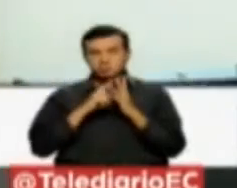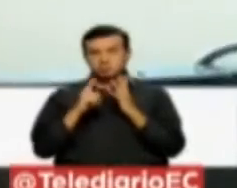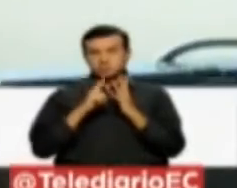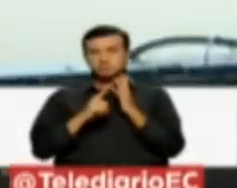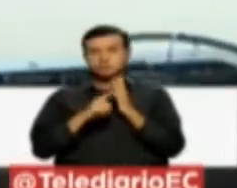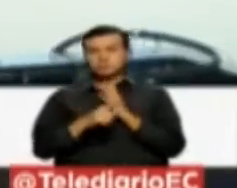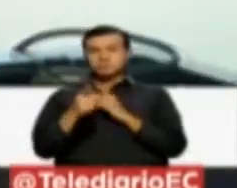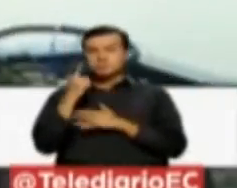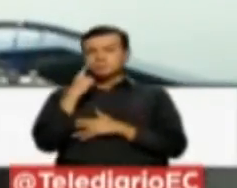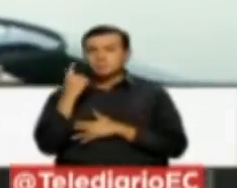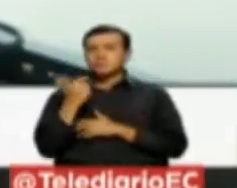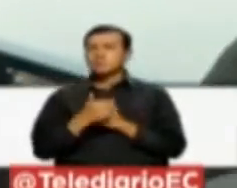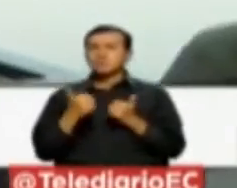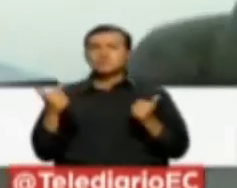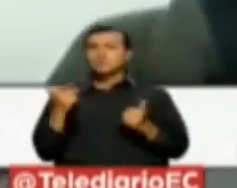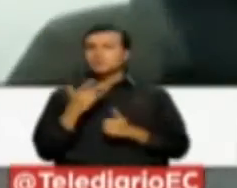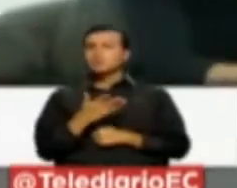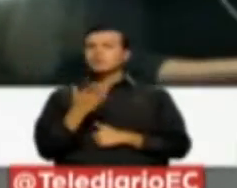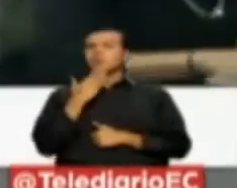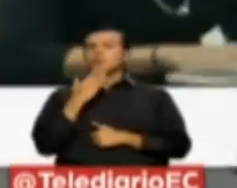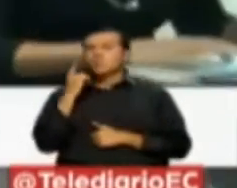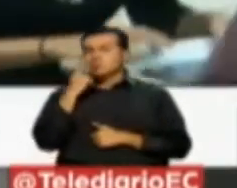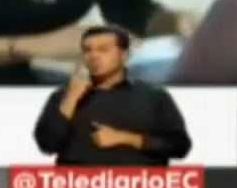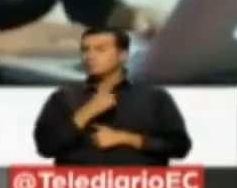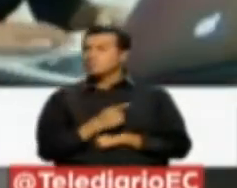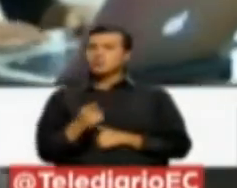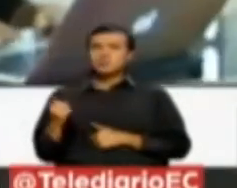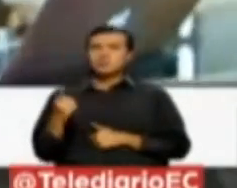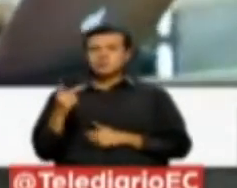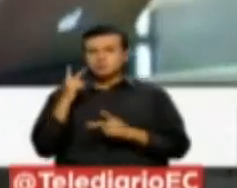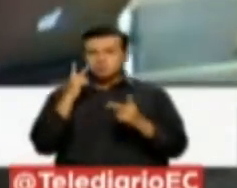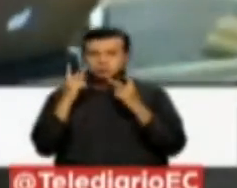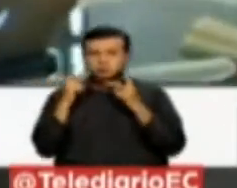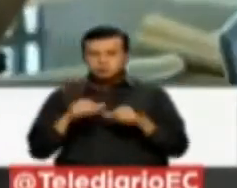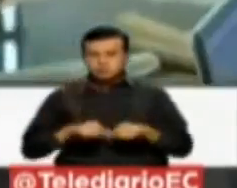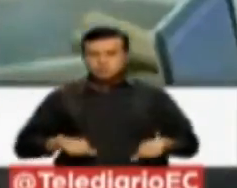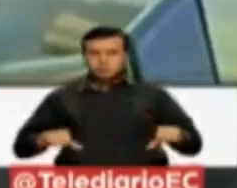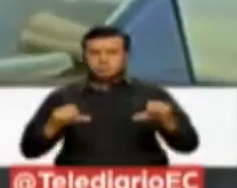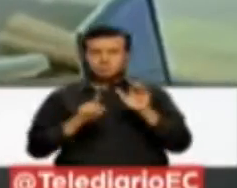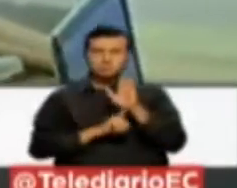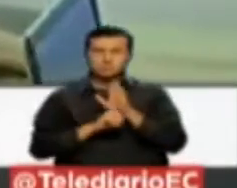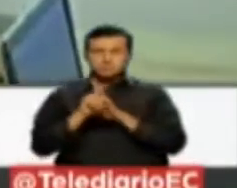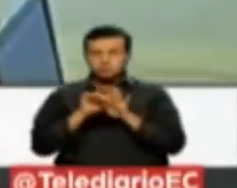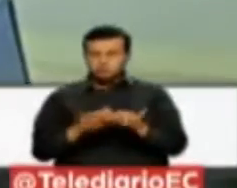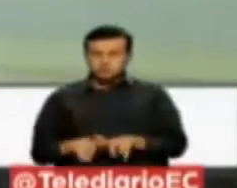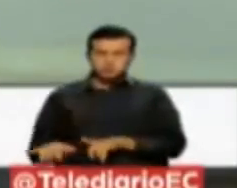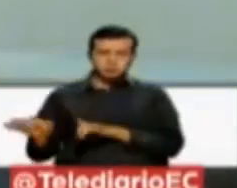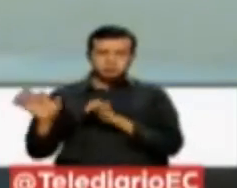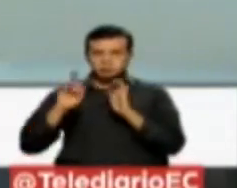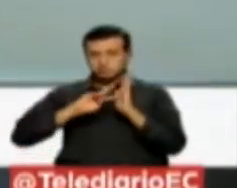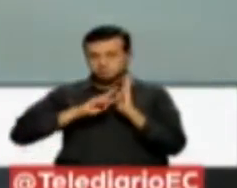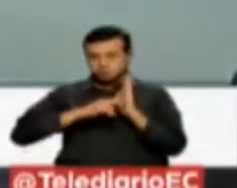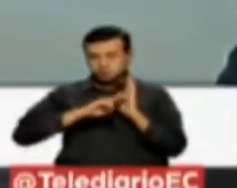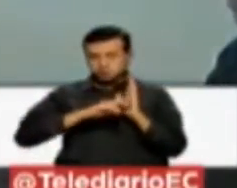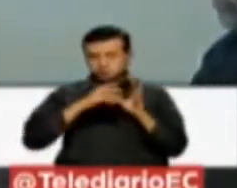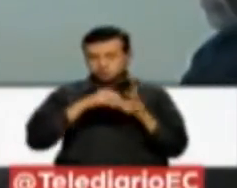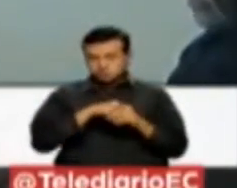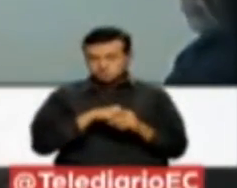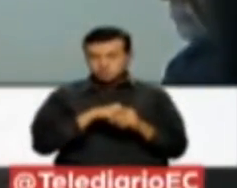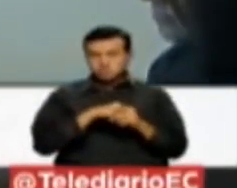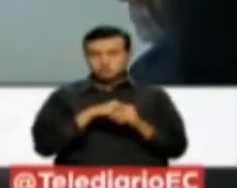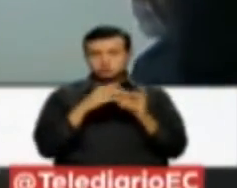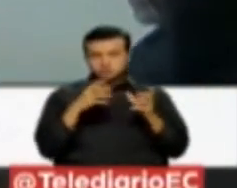servicios. Explícanos un poco lo que estamos viendo en este momento. Ahí está un área de desarrollo de la arquitectura, que es